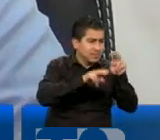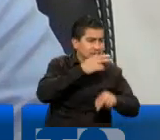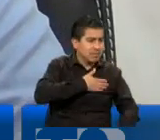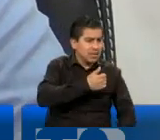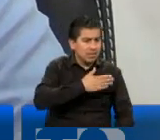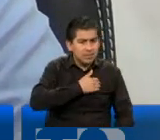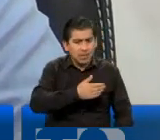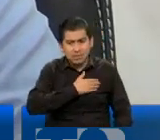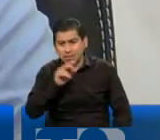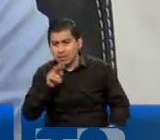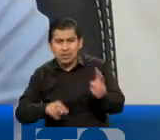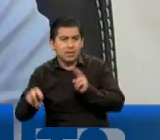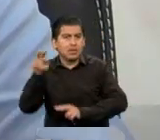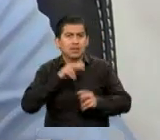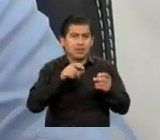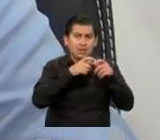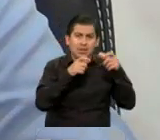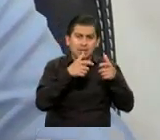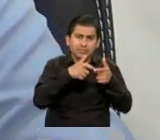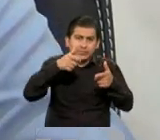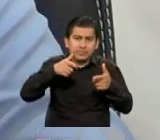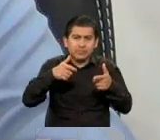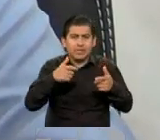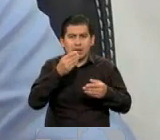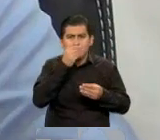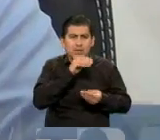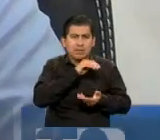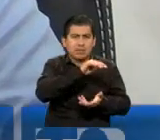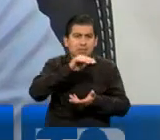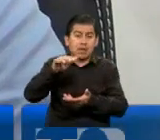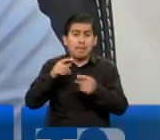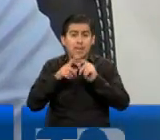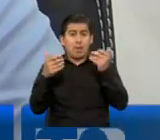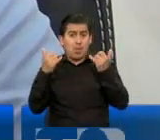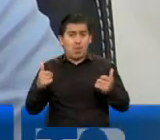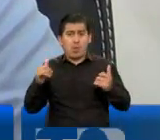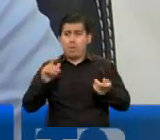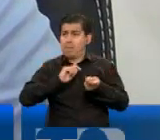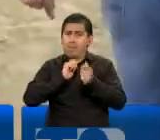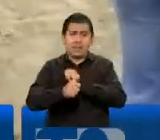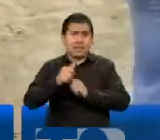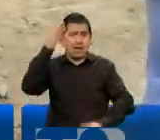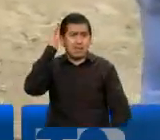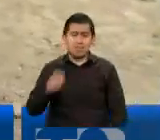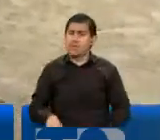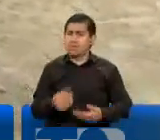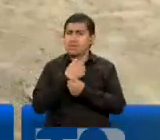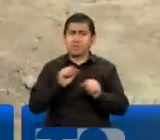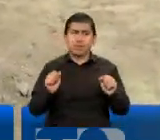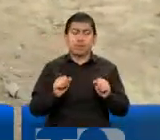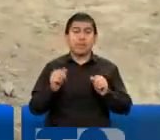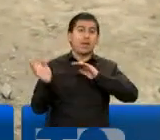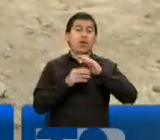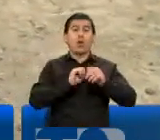estamos haciendo las pruebas rápidas que alimenticio es imposible en estos momentos pasar a semáforo amarillo en el cantón atacames